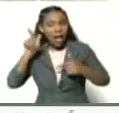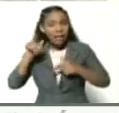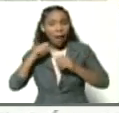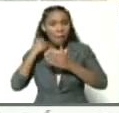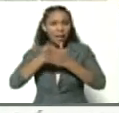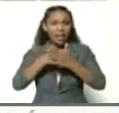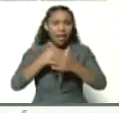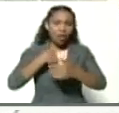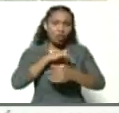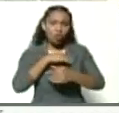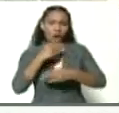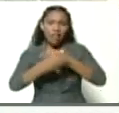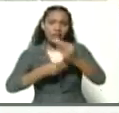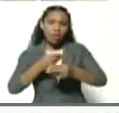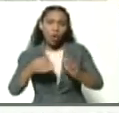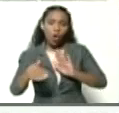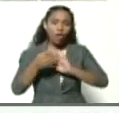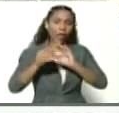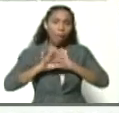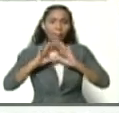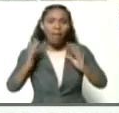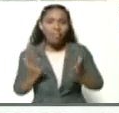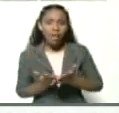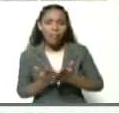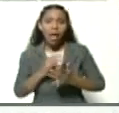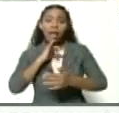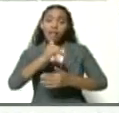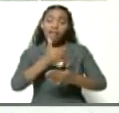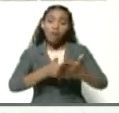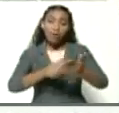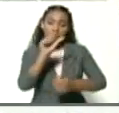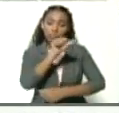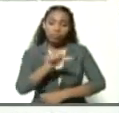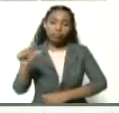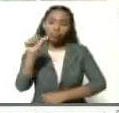que estamos dando contra la pandemia. El informe semanal.